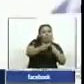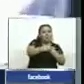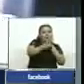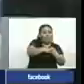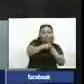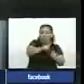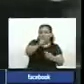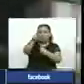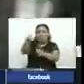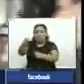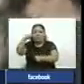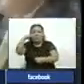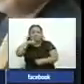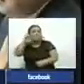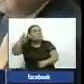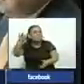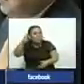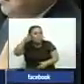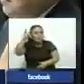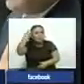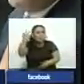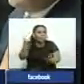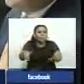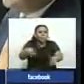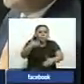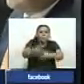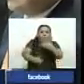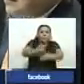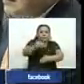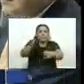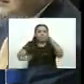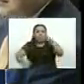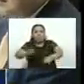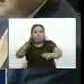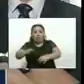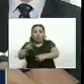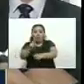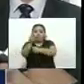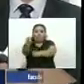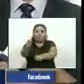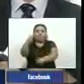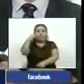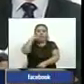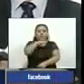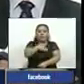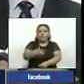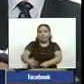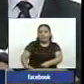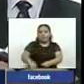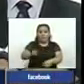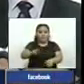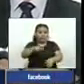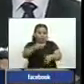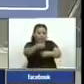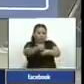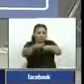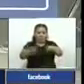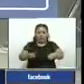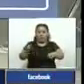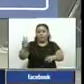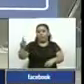de Bukele, lo que significa que no hay un proceso legal en contra del mandatario. Por tanto, la Cámara Segundo de lo Penal